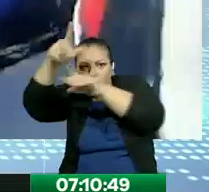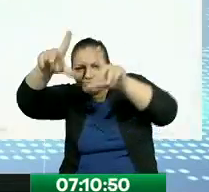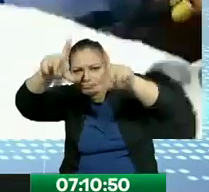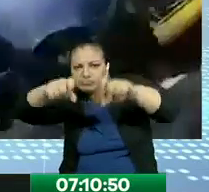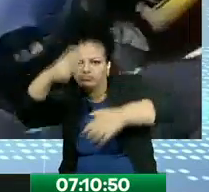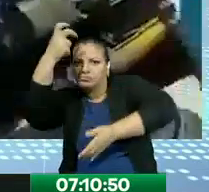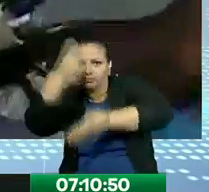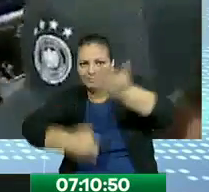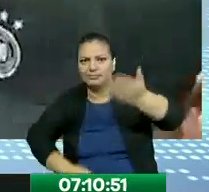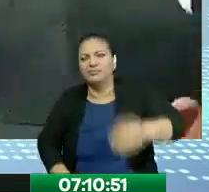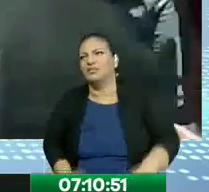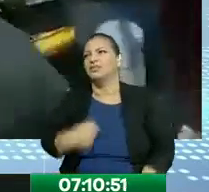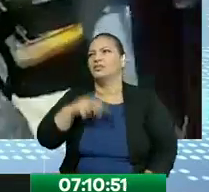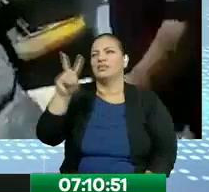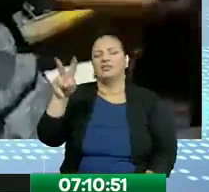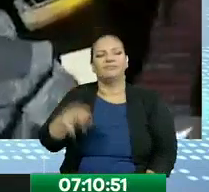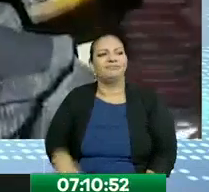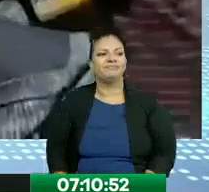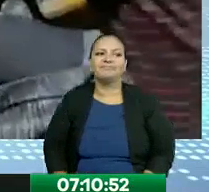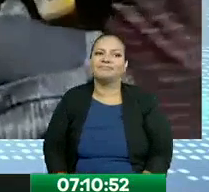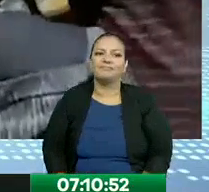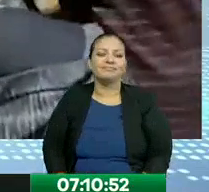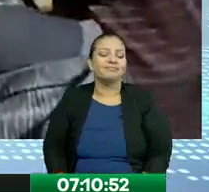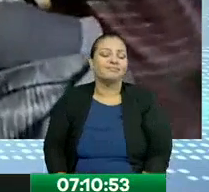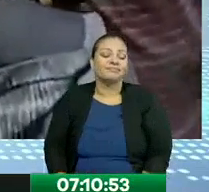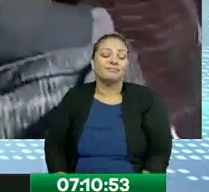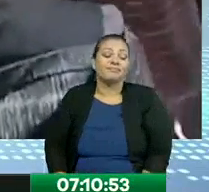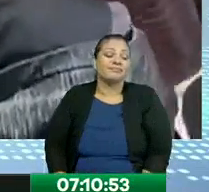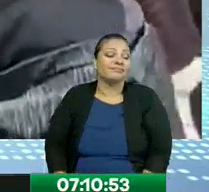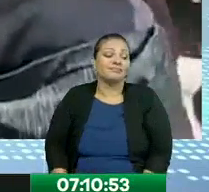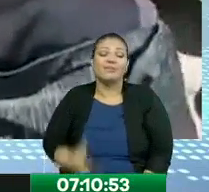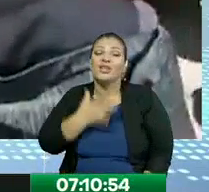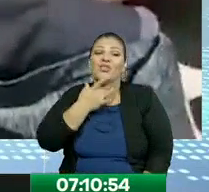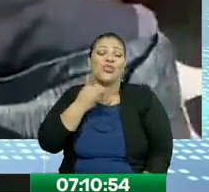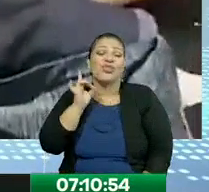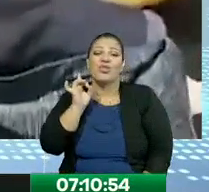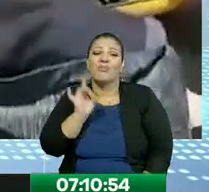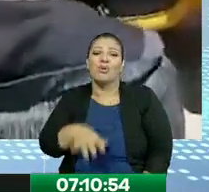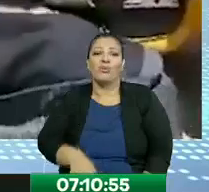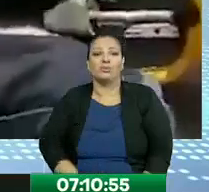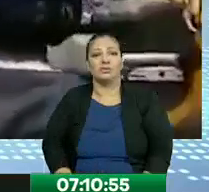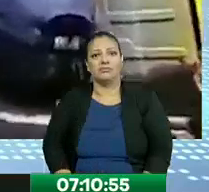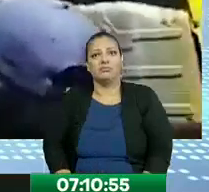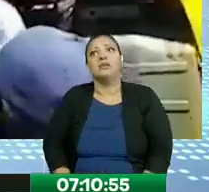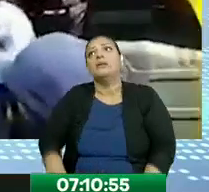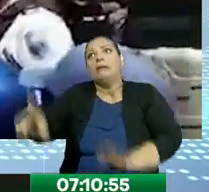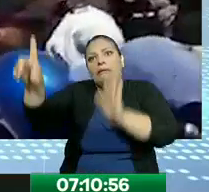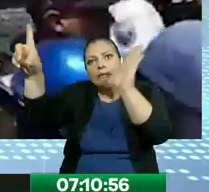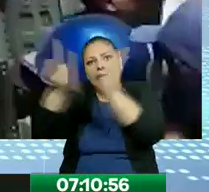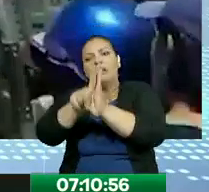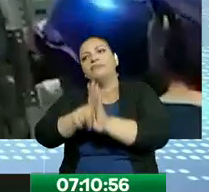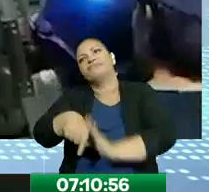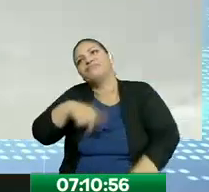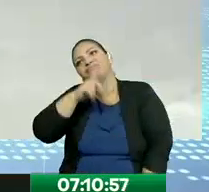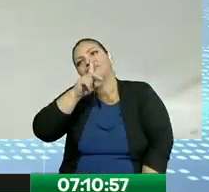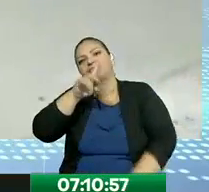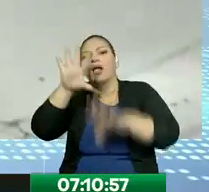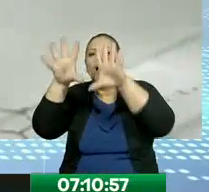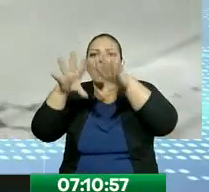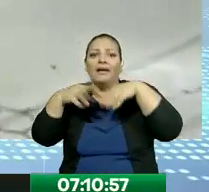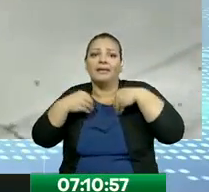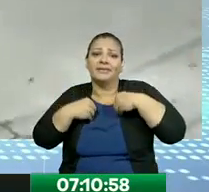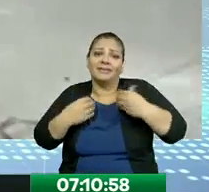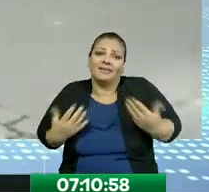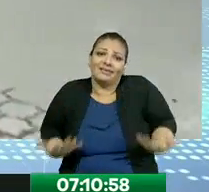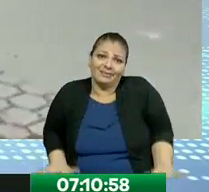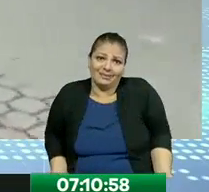la regalada gana. No, tenemos que ser ordenados y cumplir a cabalidad las normas expresas que